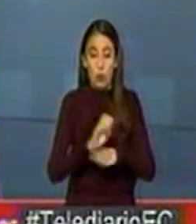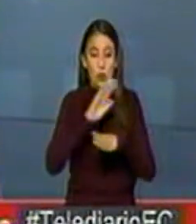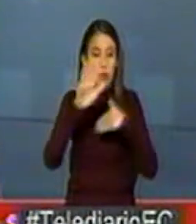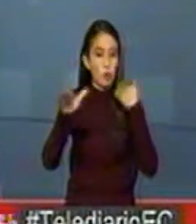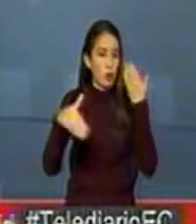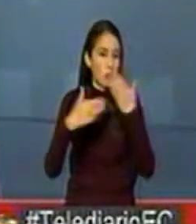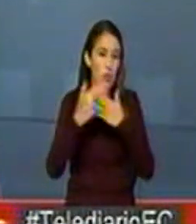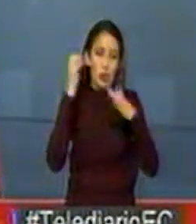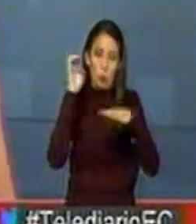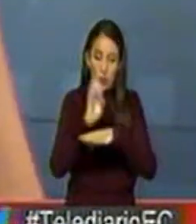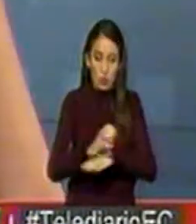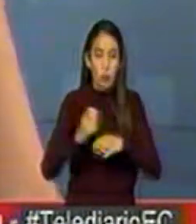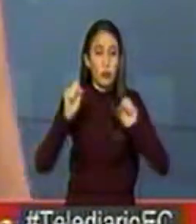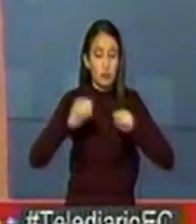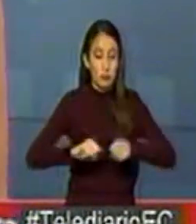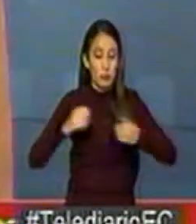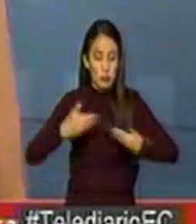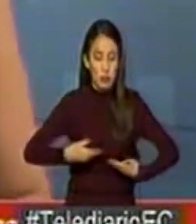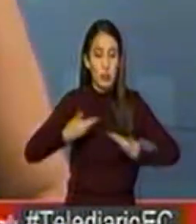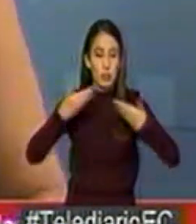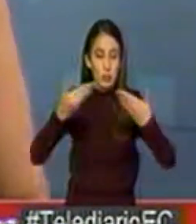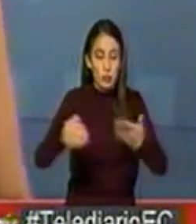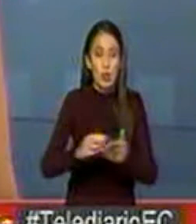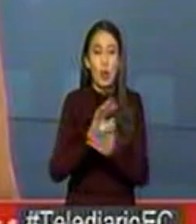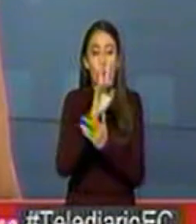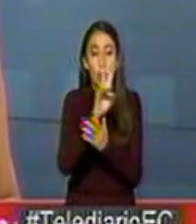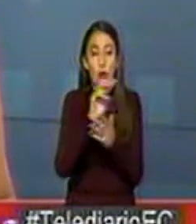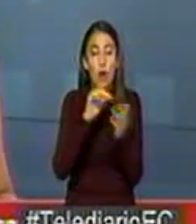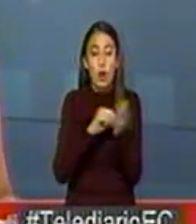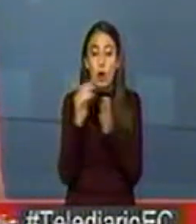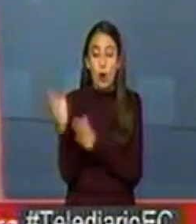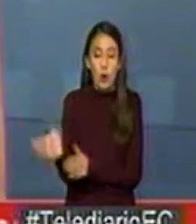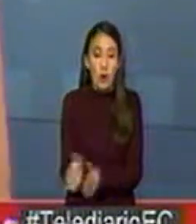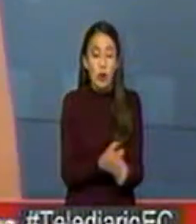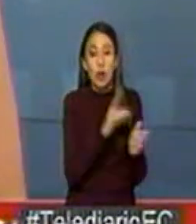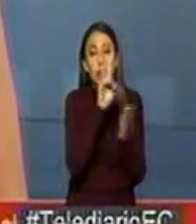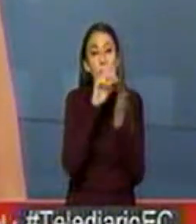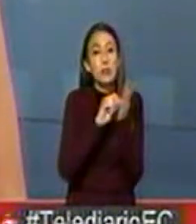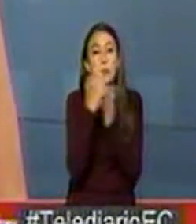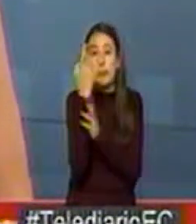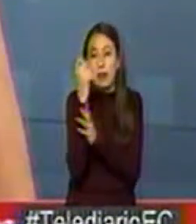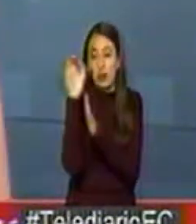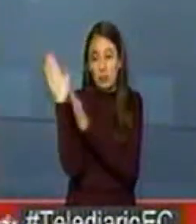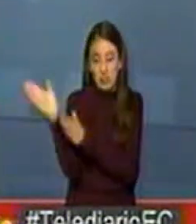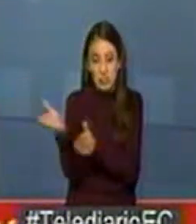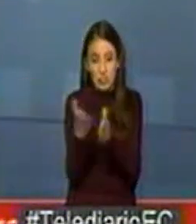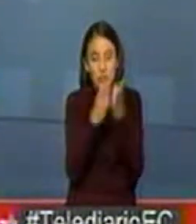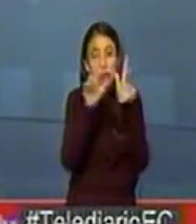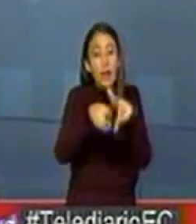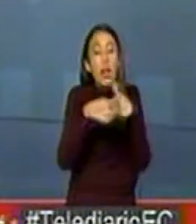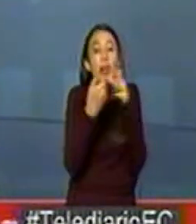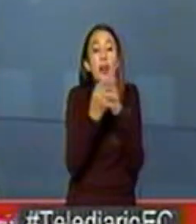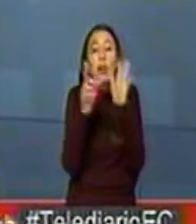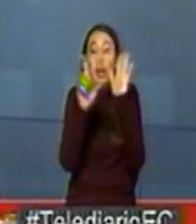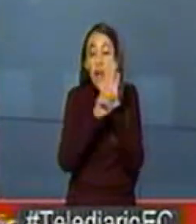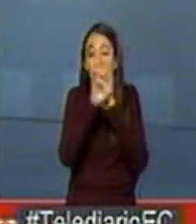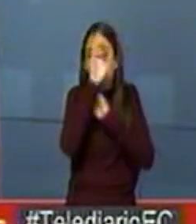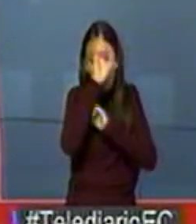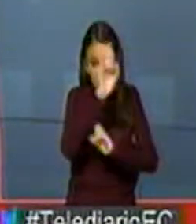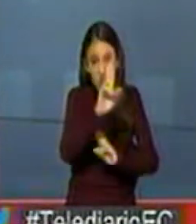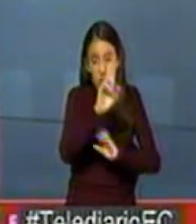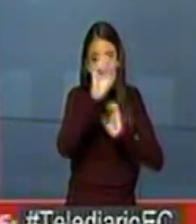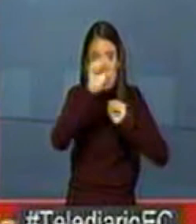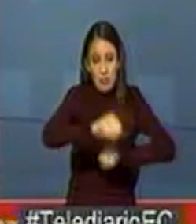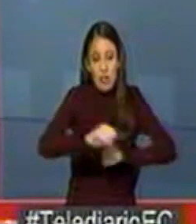que se estableció ya en el año 2011, pero ¿cuánto se ha avanzado desde ese momento hasta ahora? Es decir, ¿cuánto se respeta esa condición de donante que